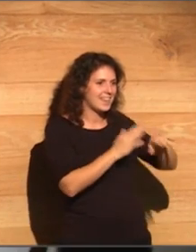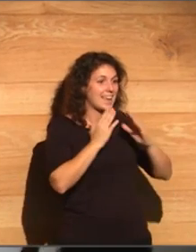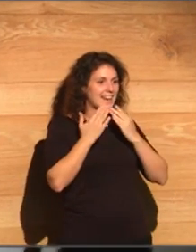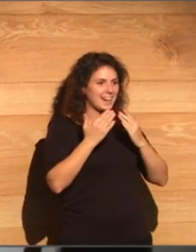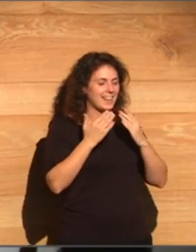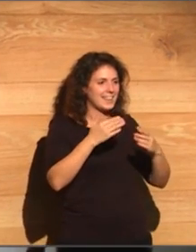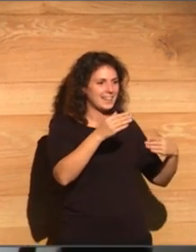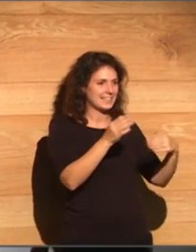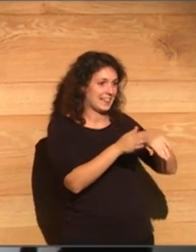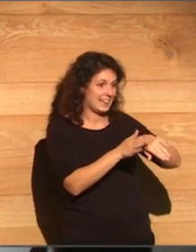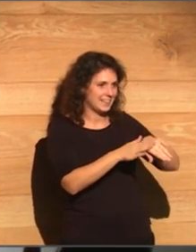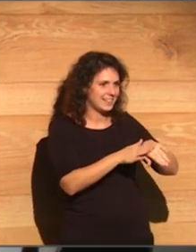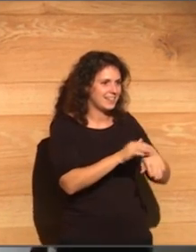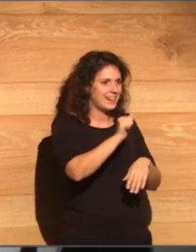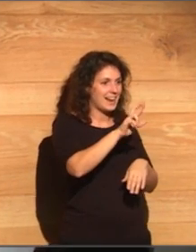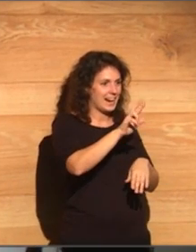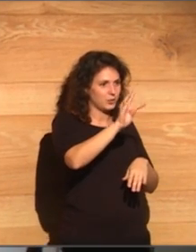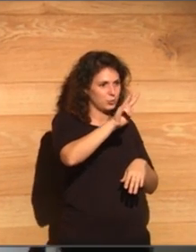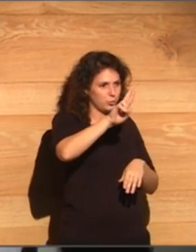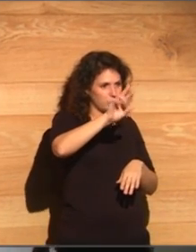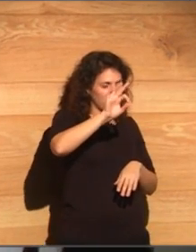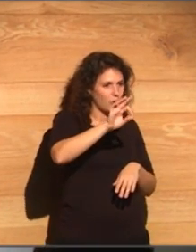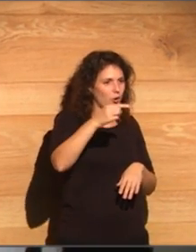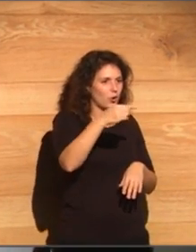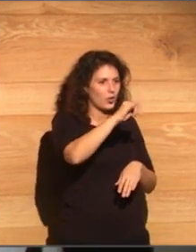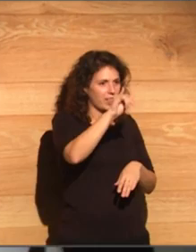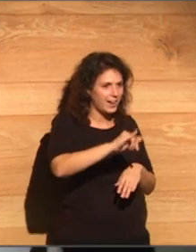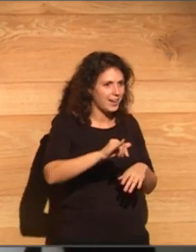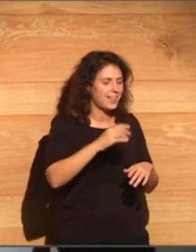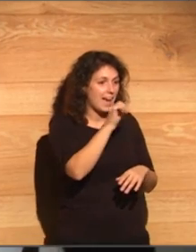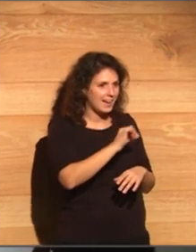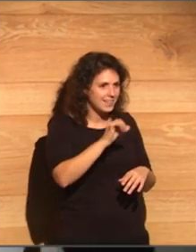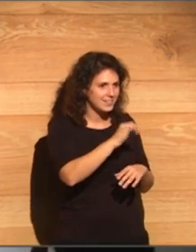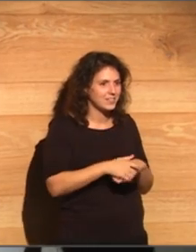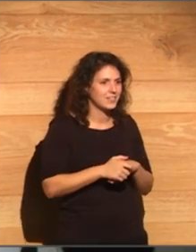Calzado. Y Arturo González Campos. Nos escuchamos en el próximo